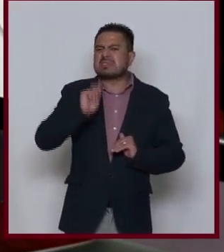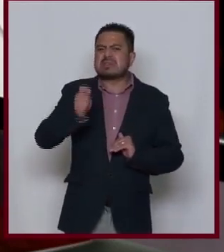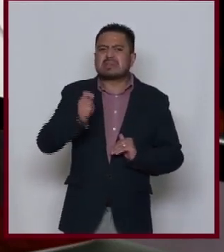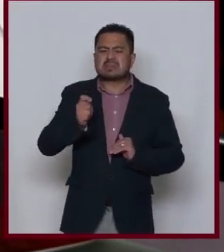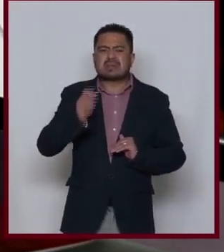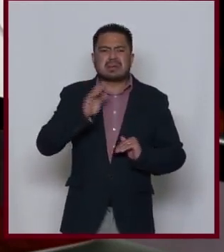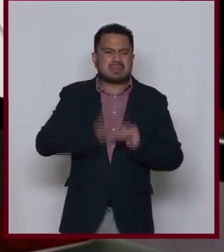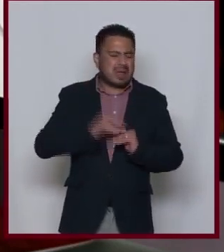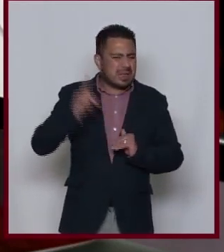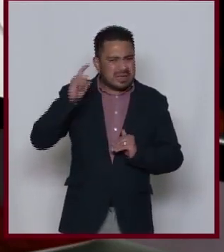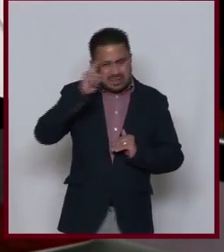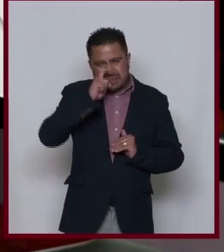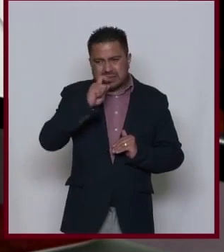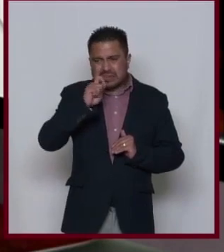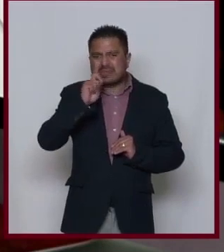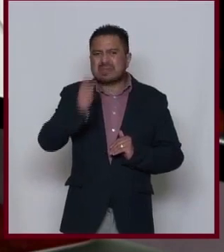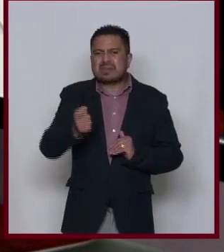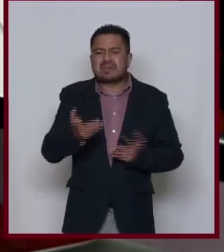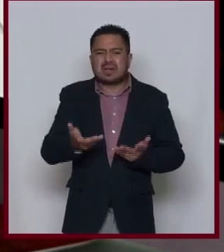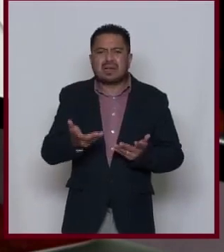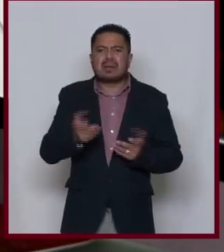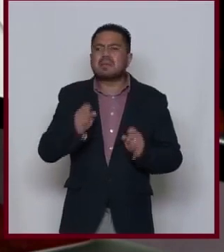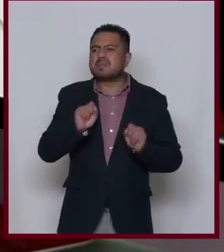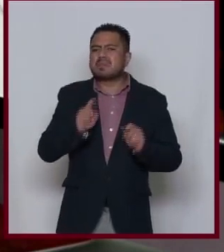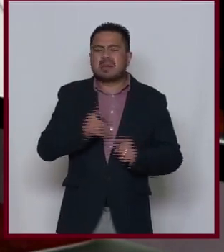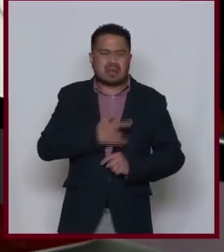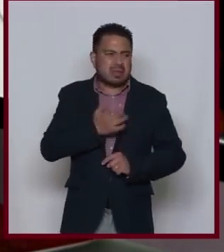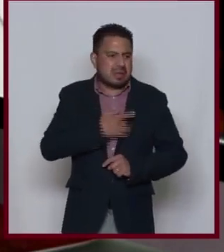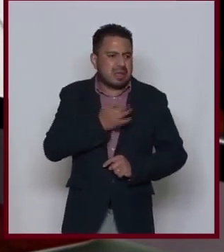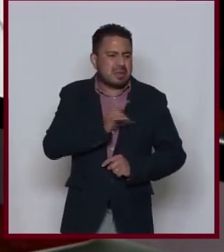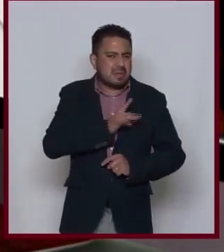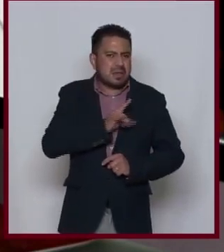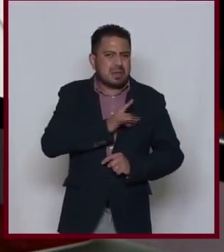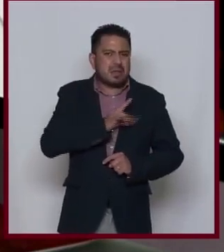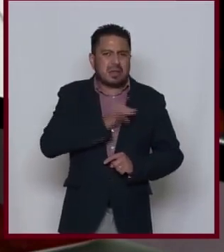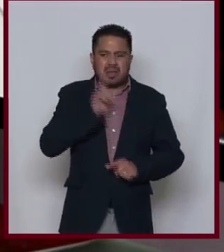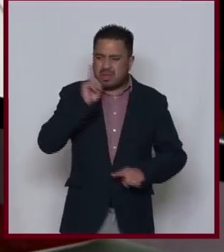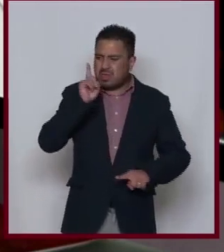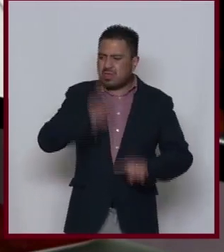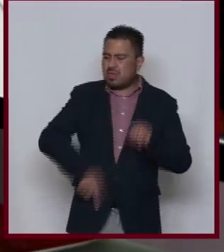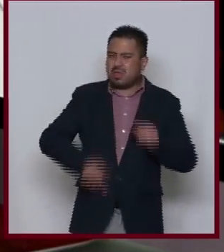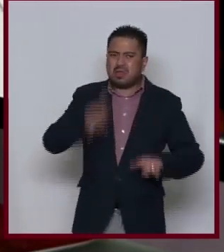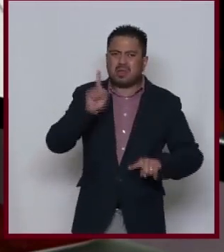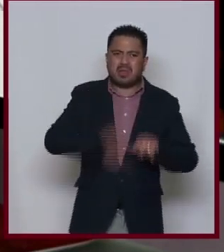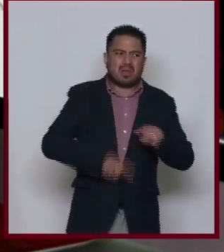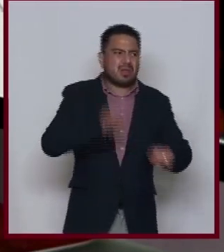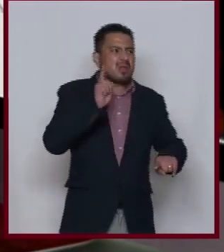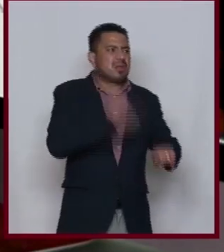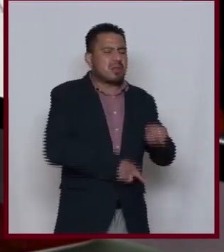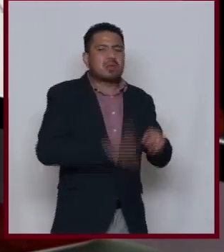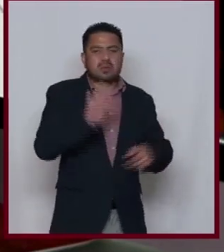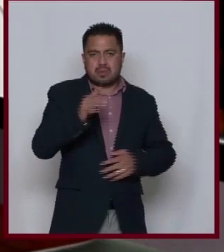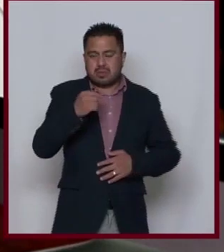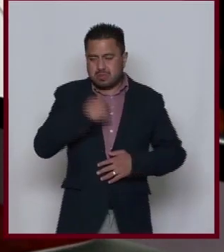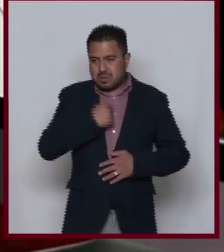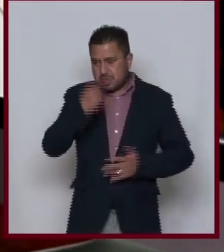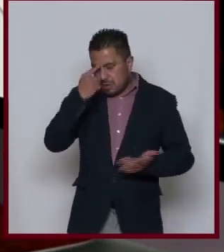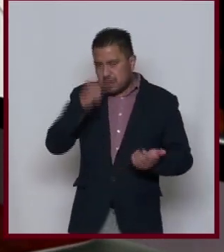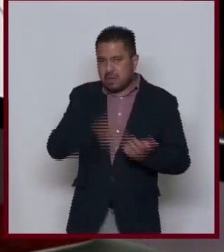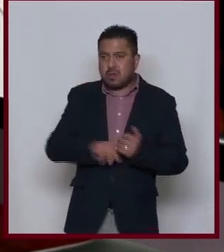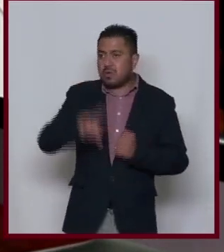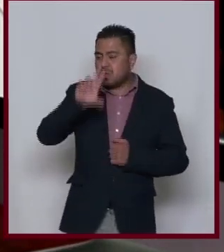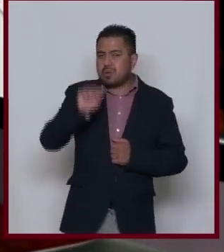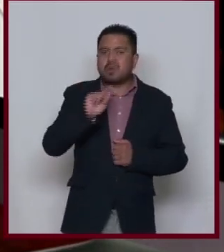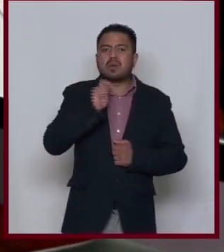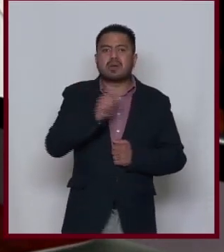muy difíciles, de que da miedo, de que da rechazo, y yo creo que no, yo creo